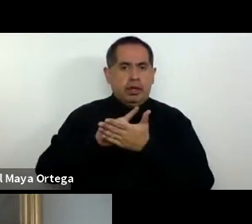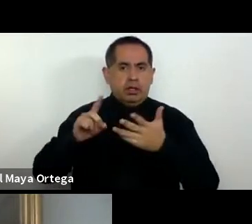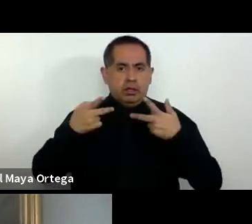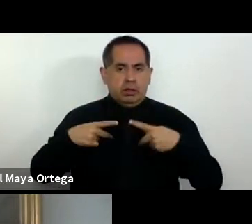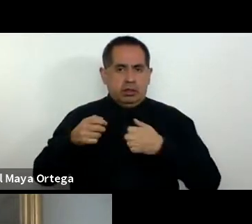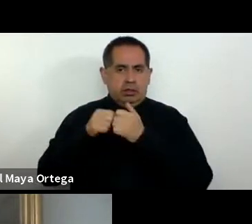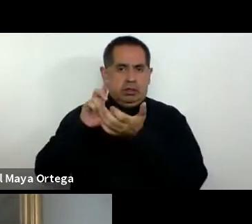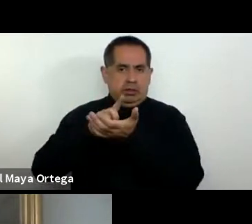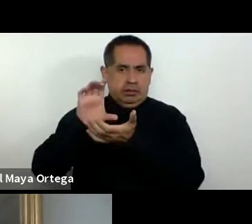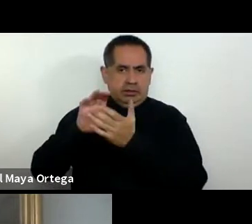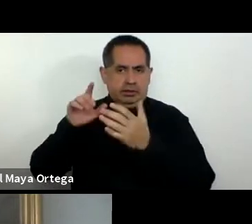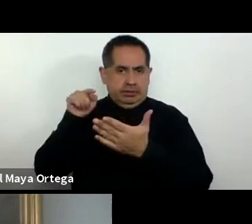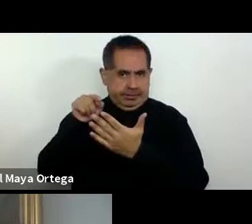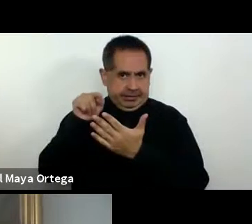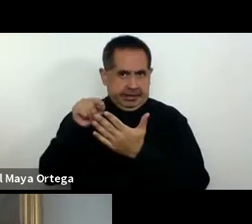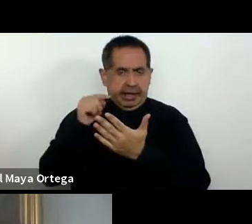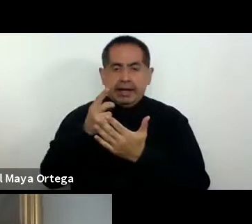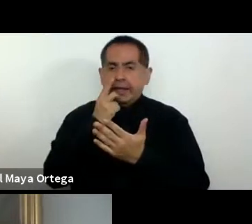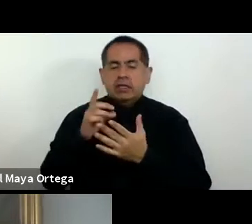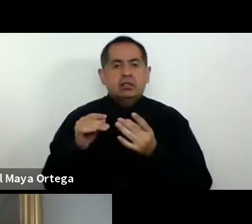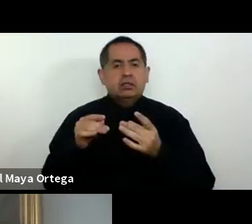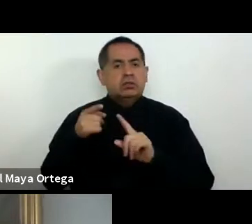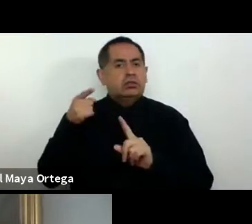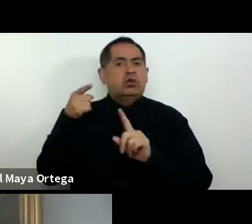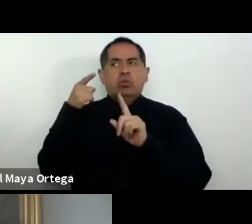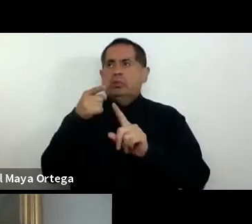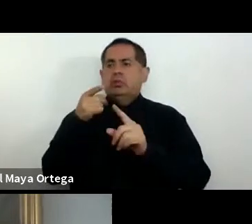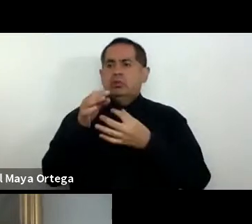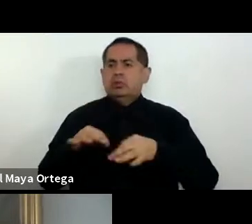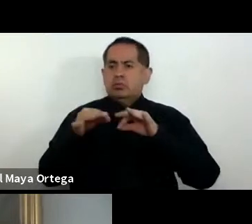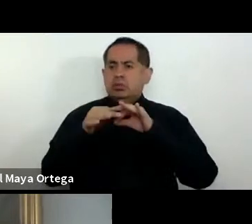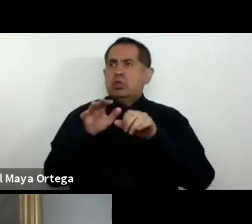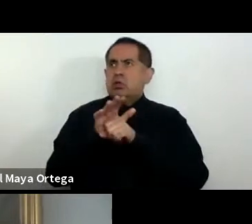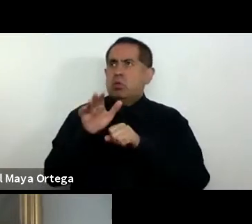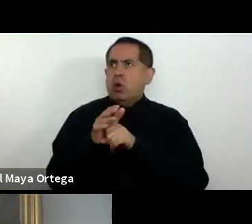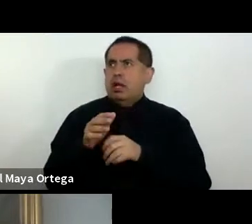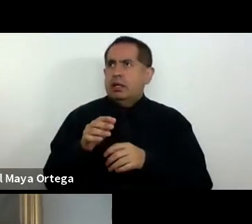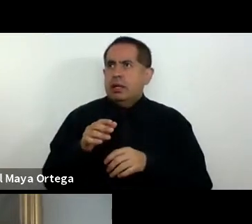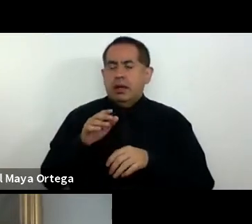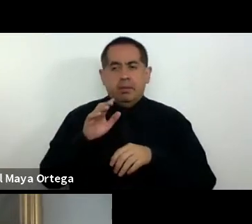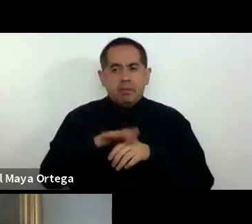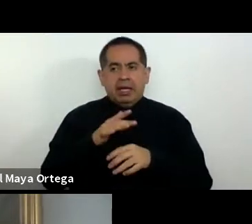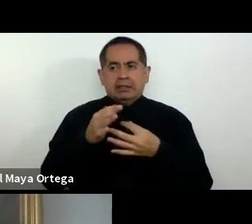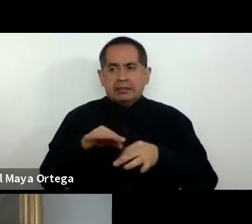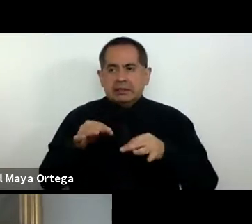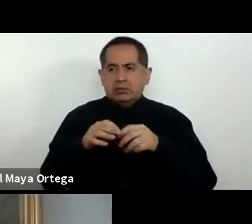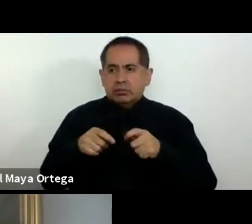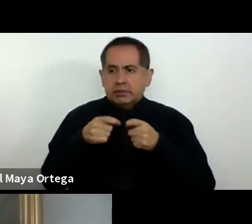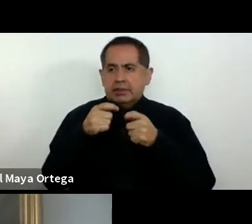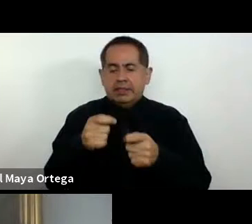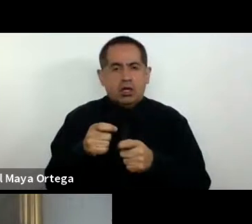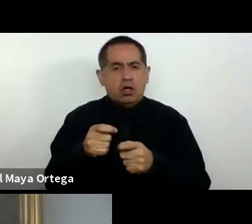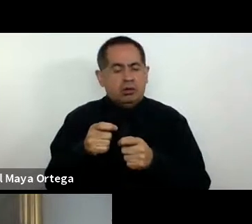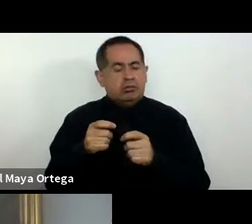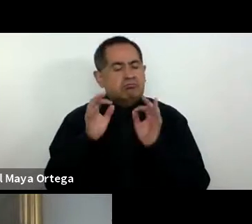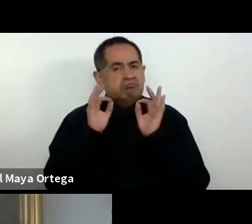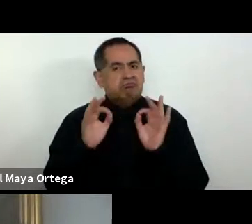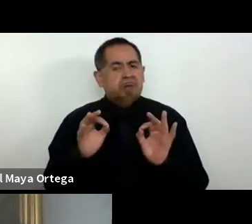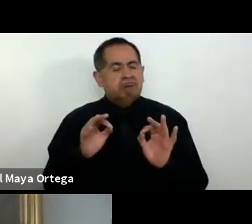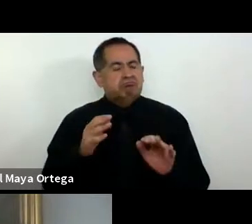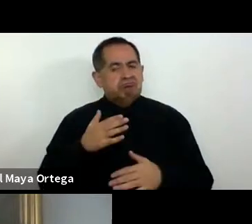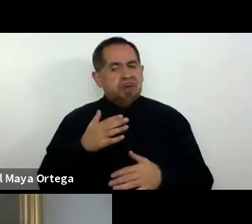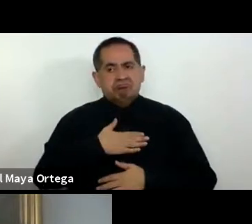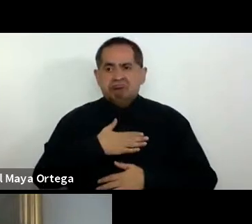con Discapacidad, pues su propósito fundamental es asegurar el goce pleno y